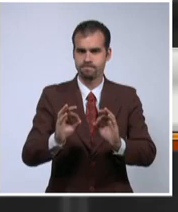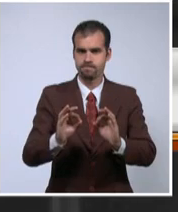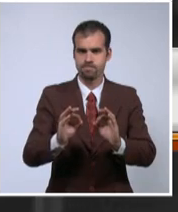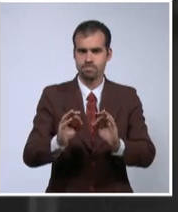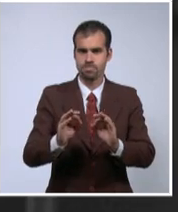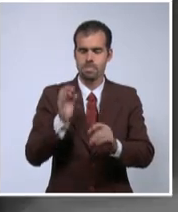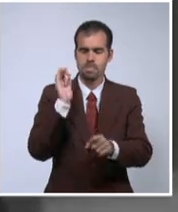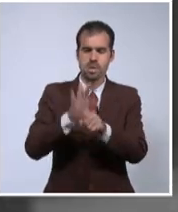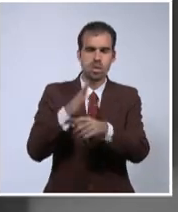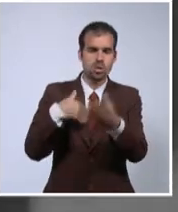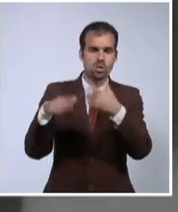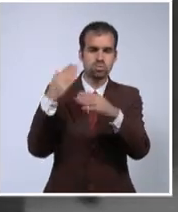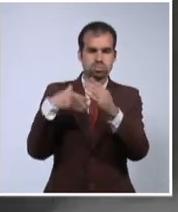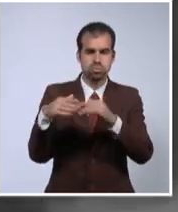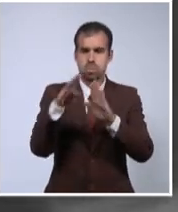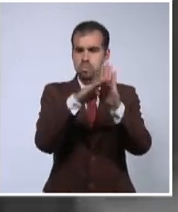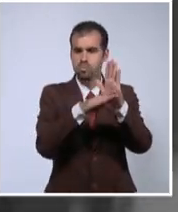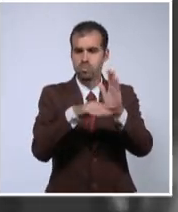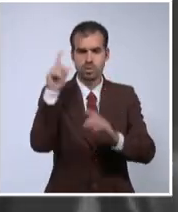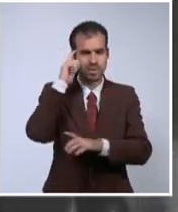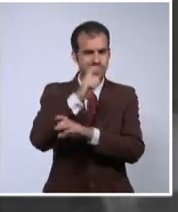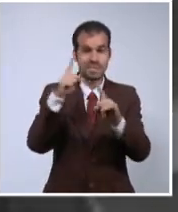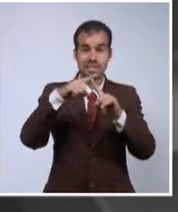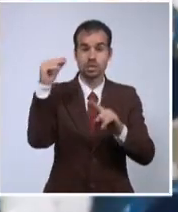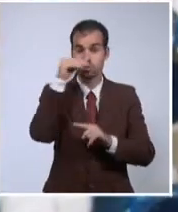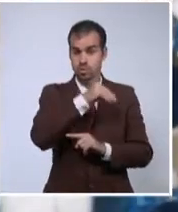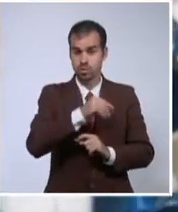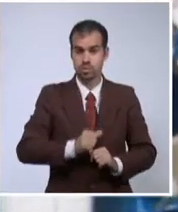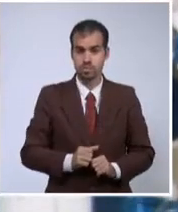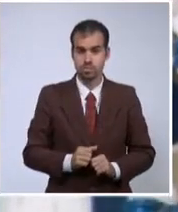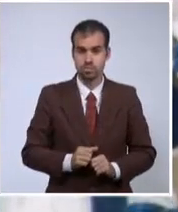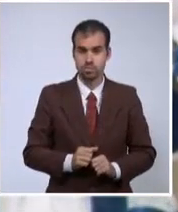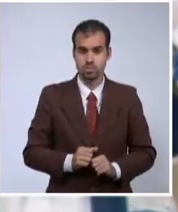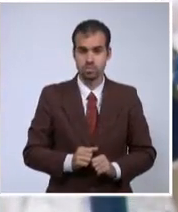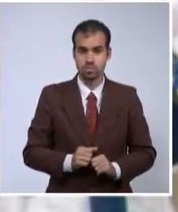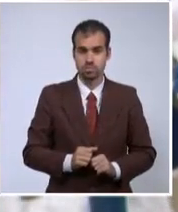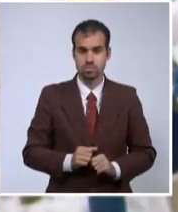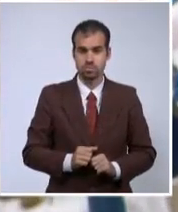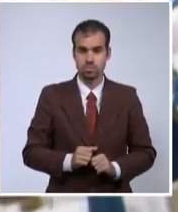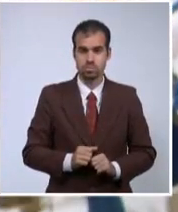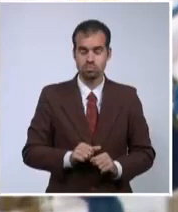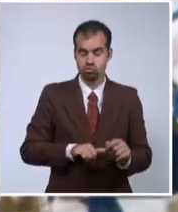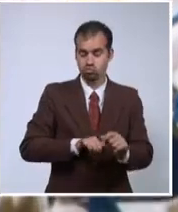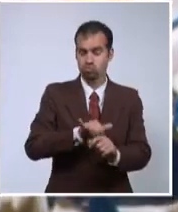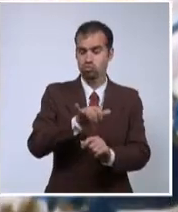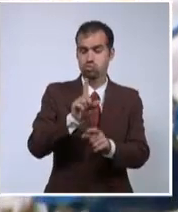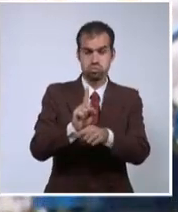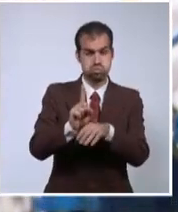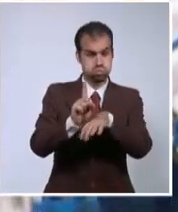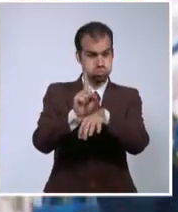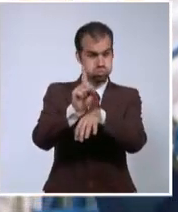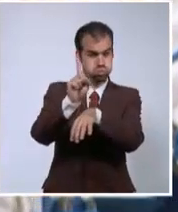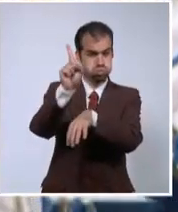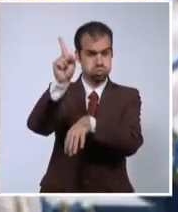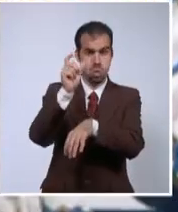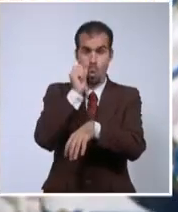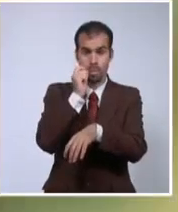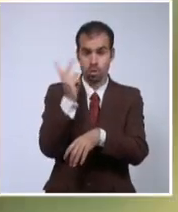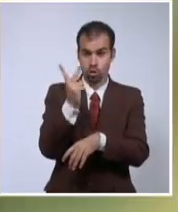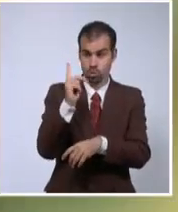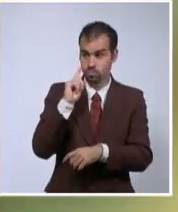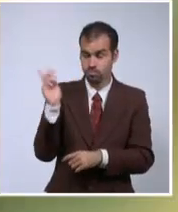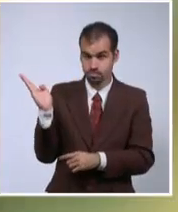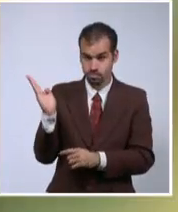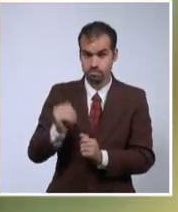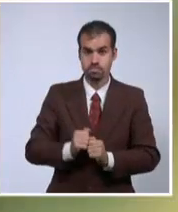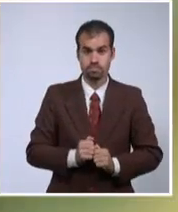programas científico-tecnológicos, como el vuelo conjunto al espacio realizado por los cosmonautas Yuri Romanenko y Armando